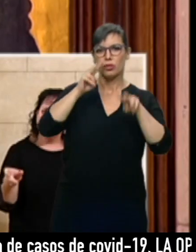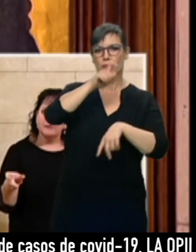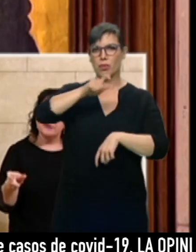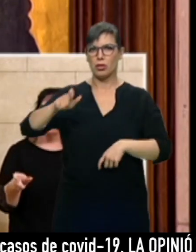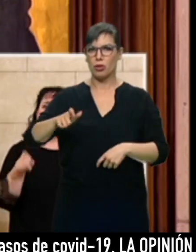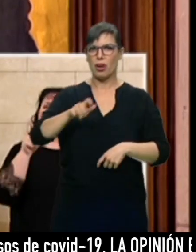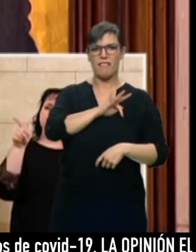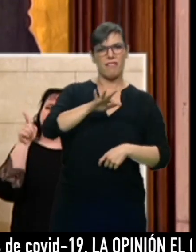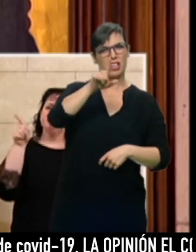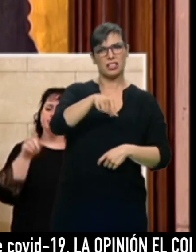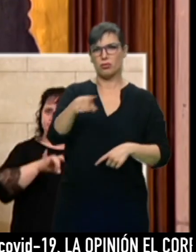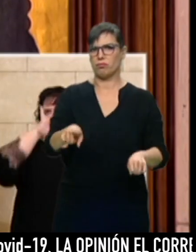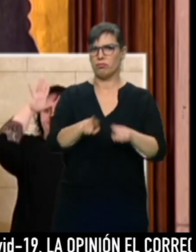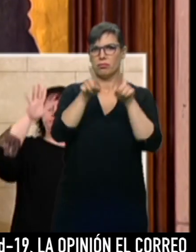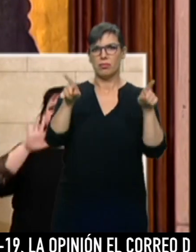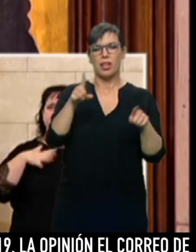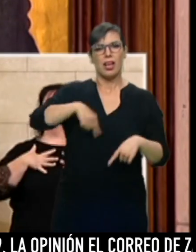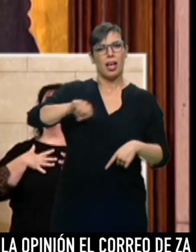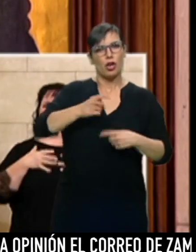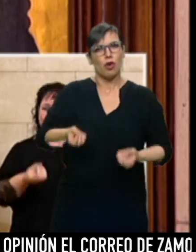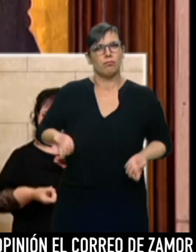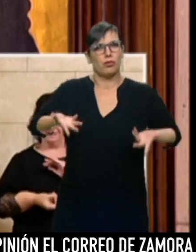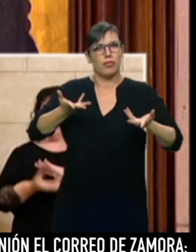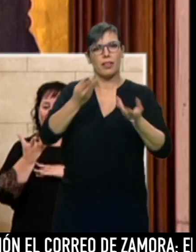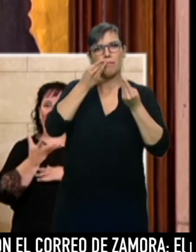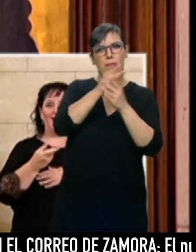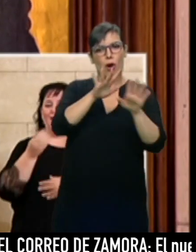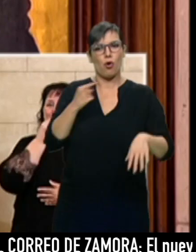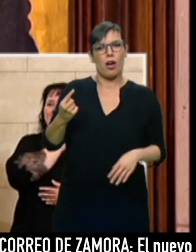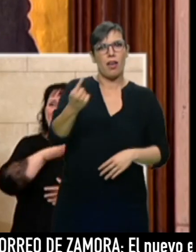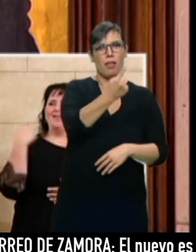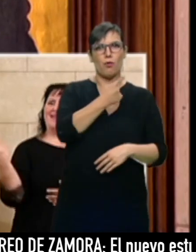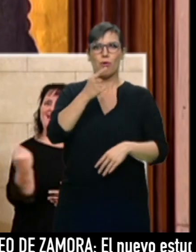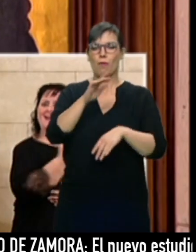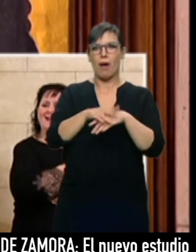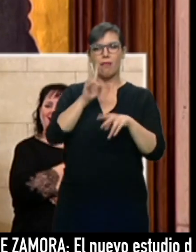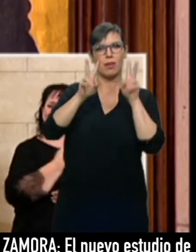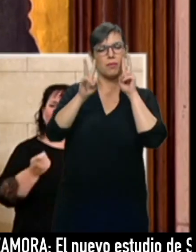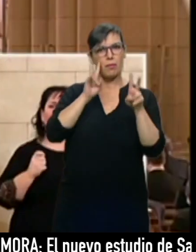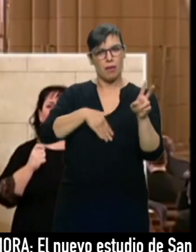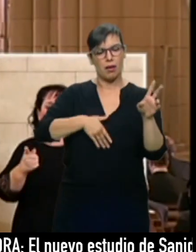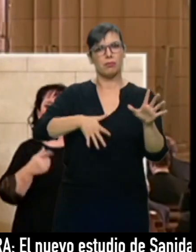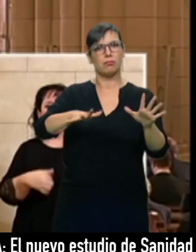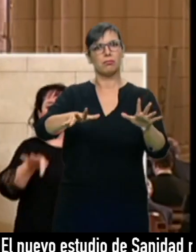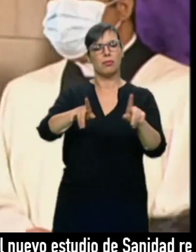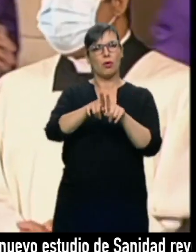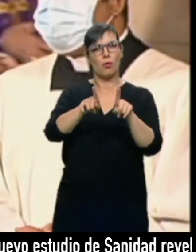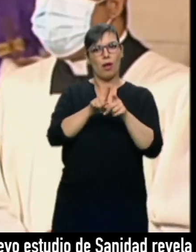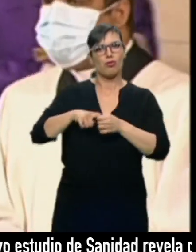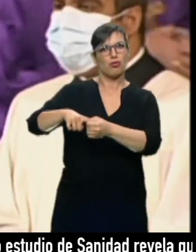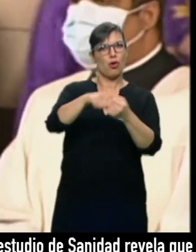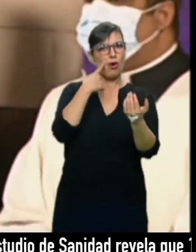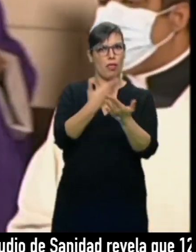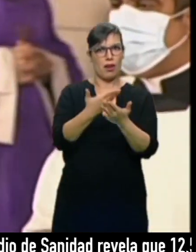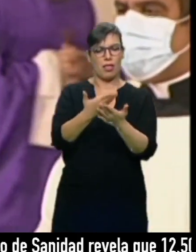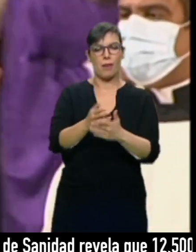no creyentes, sacaban lo mejor de sí mismas y daban una sencilla lección de solidaridad. Junto